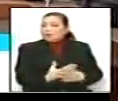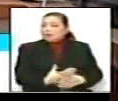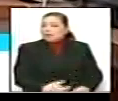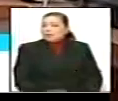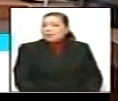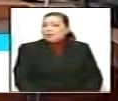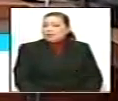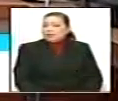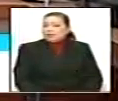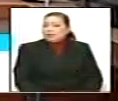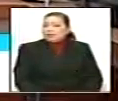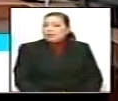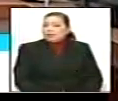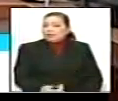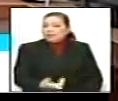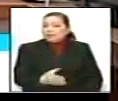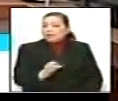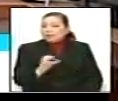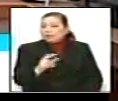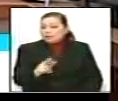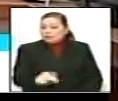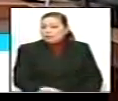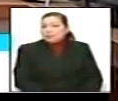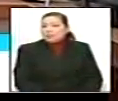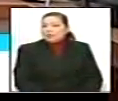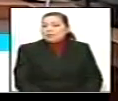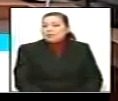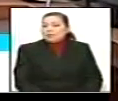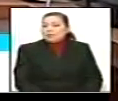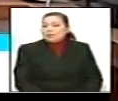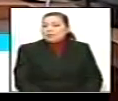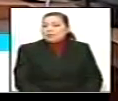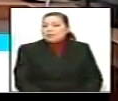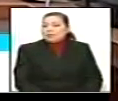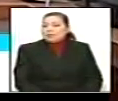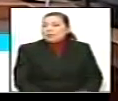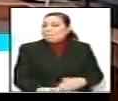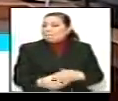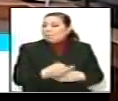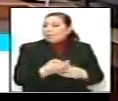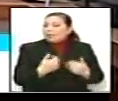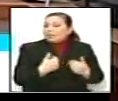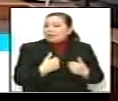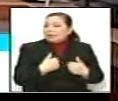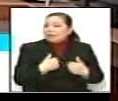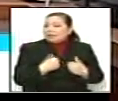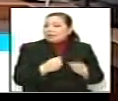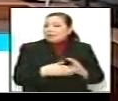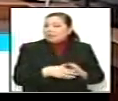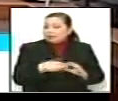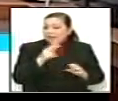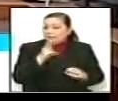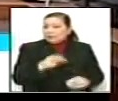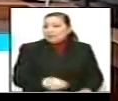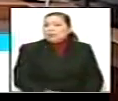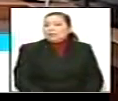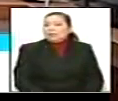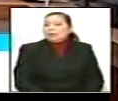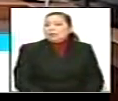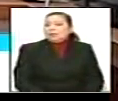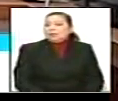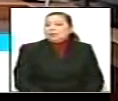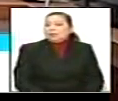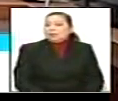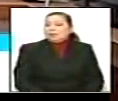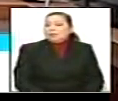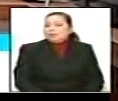gente provinciana, a gente de Cayoma, a gente de Condesuyos. Creo que los provincianos tenemos que escribir la historia del país. Y estoy yo